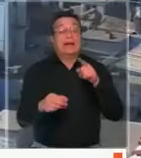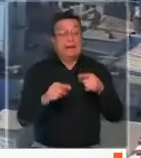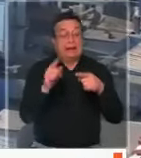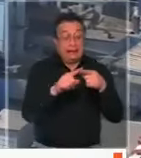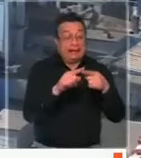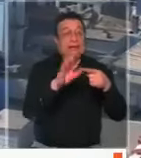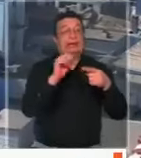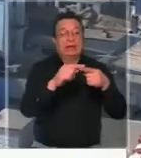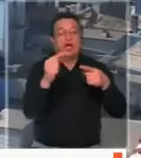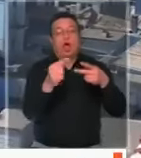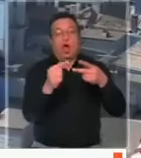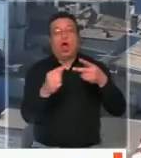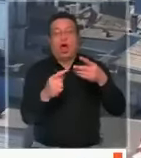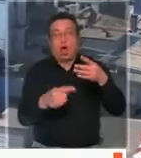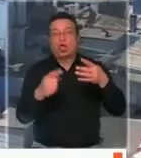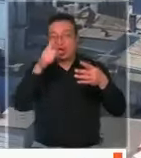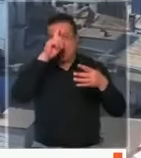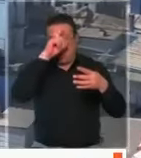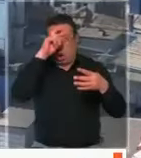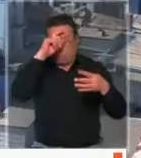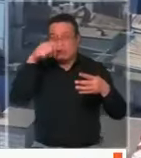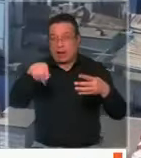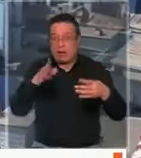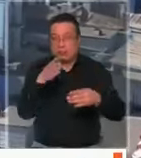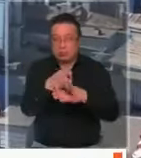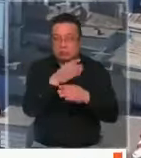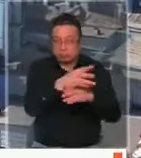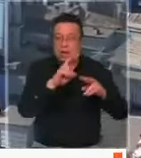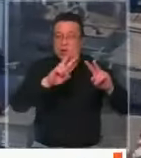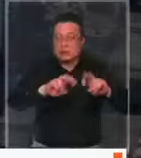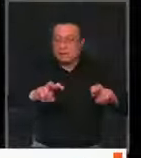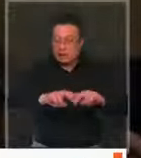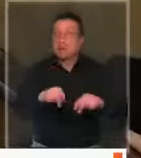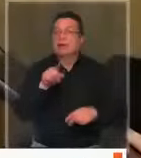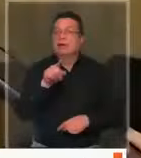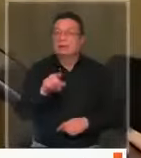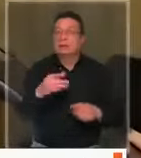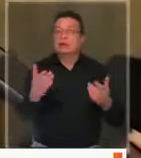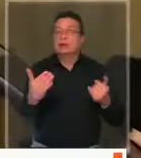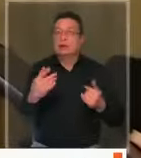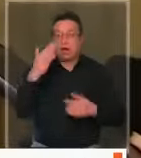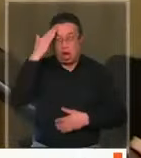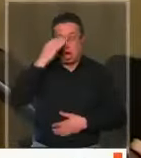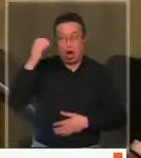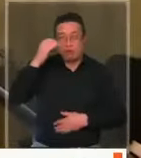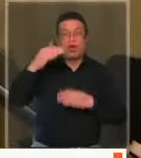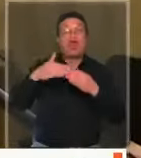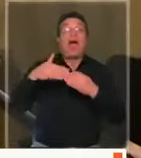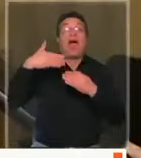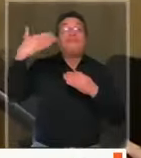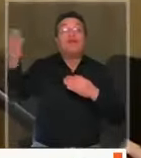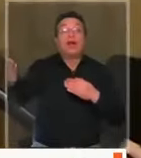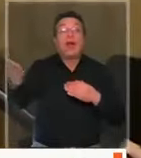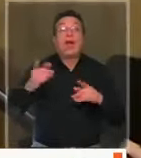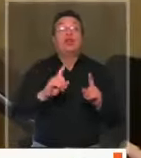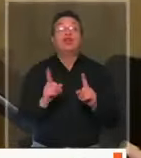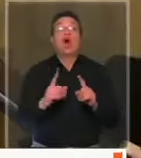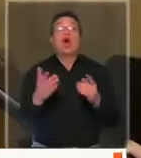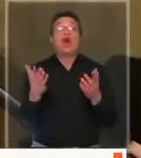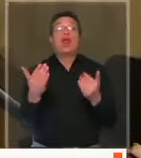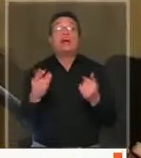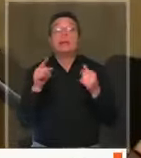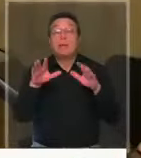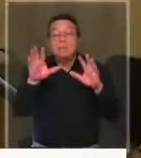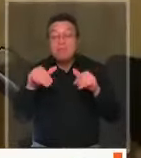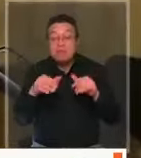otros recintos de alta complejidad en el país. Porque esto requiere una opinión externa. Esto requiere que no sean entre